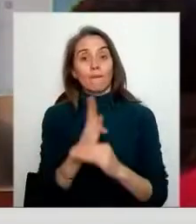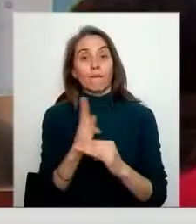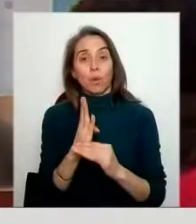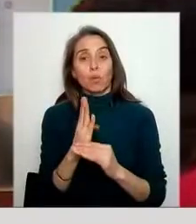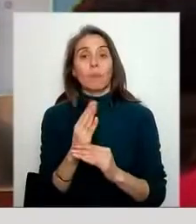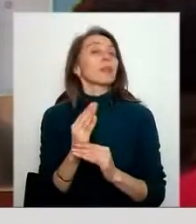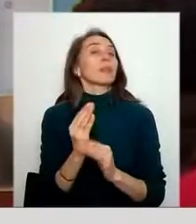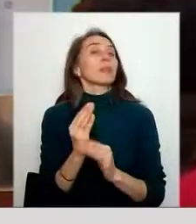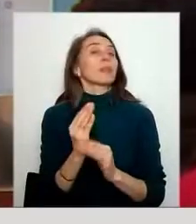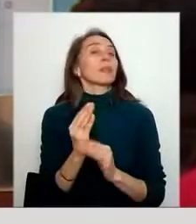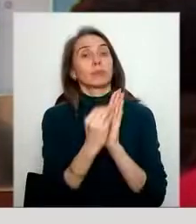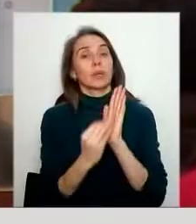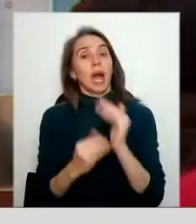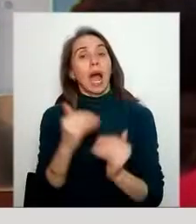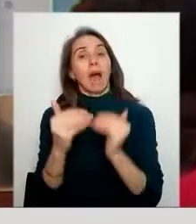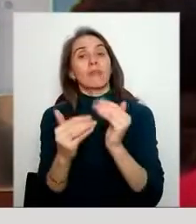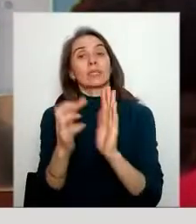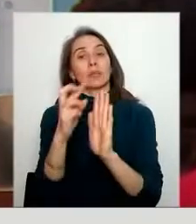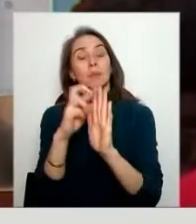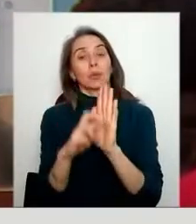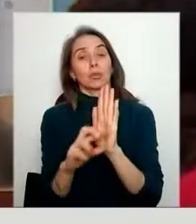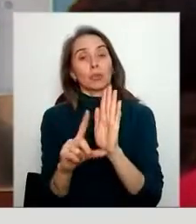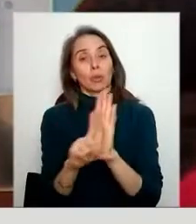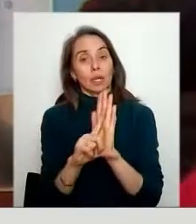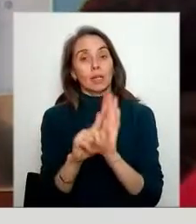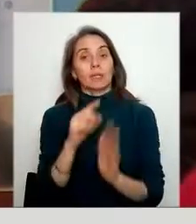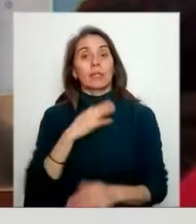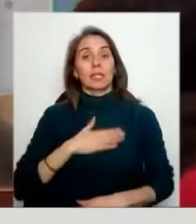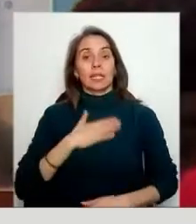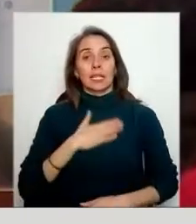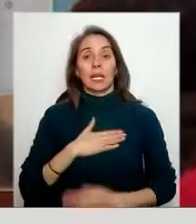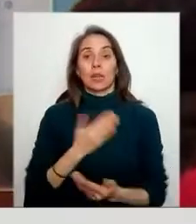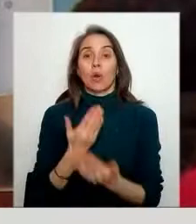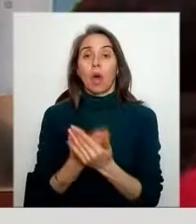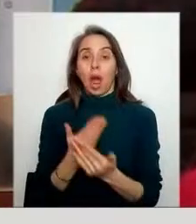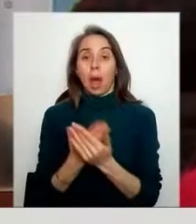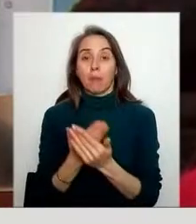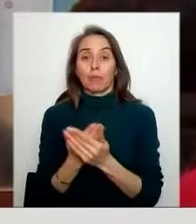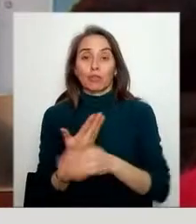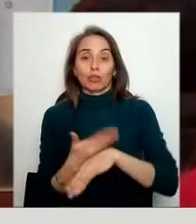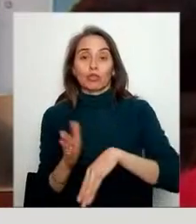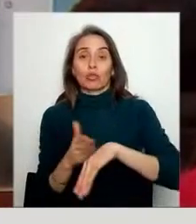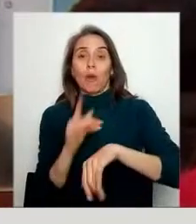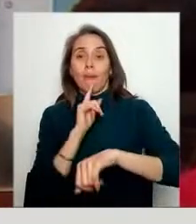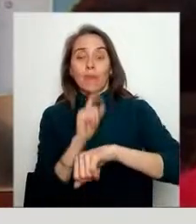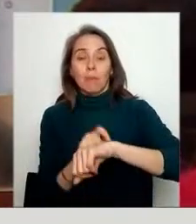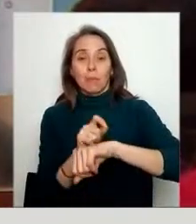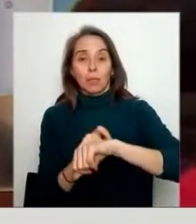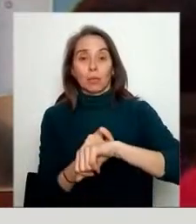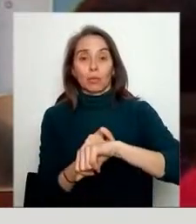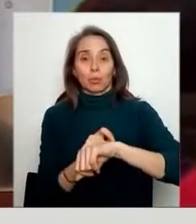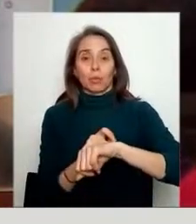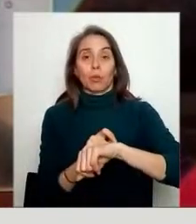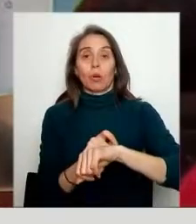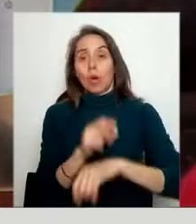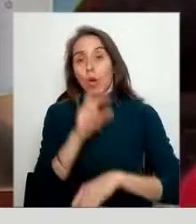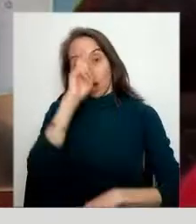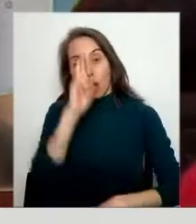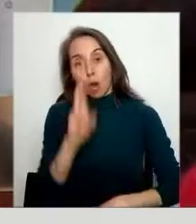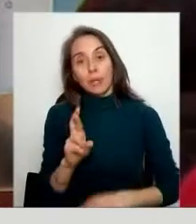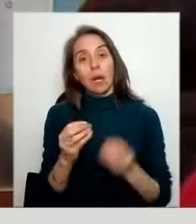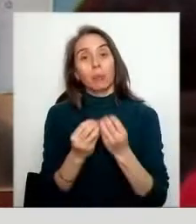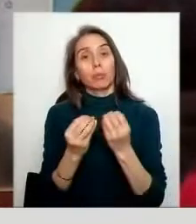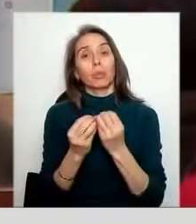en este proyecto y quisiera aprovechar los minutos que me quedan para hacer un pequeño homenaje a cientos de vecinos